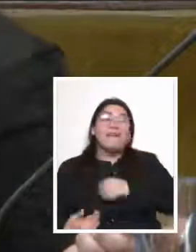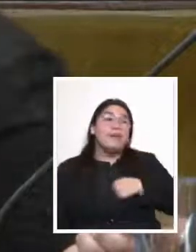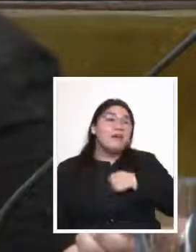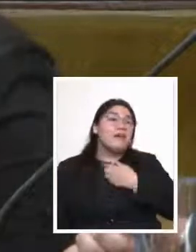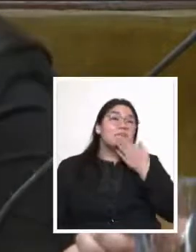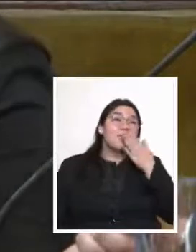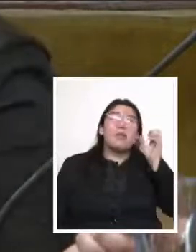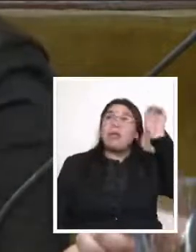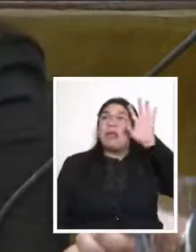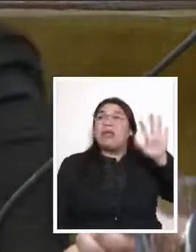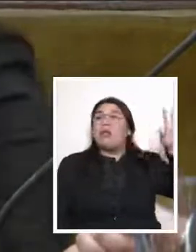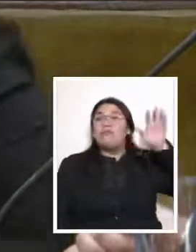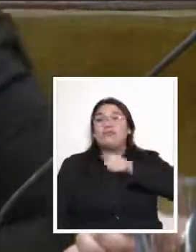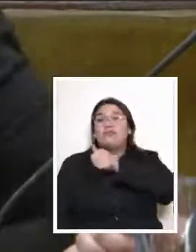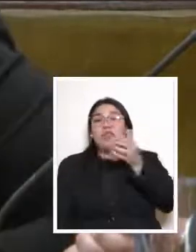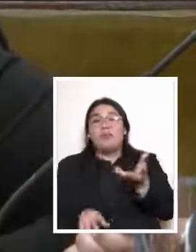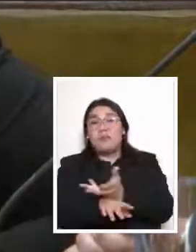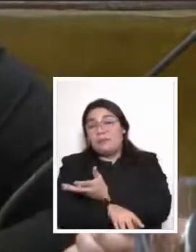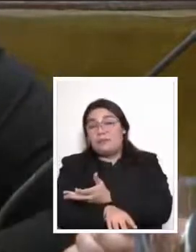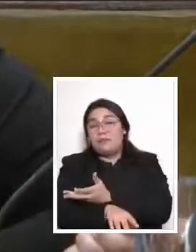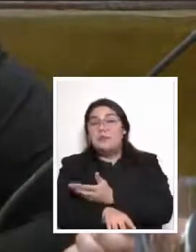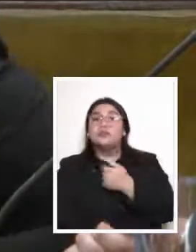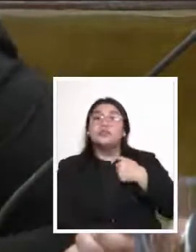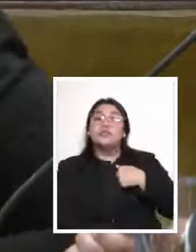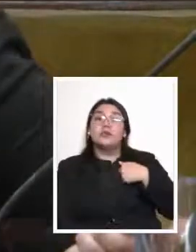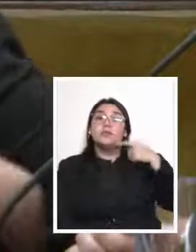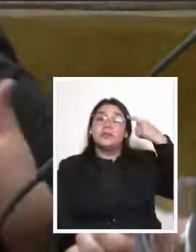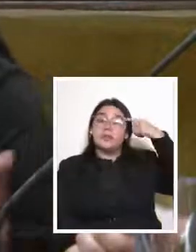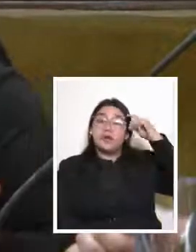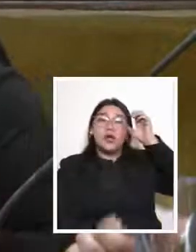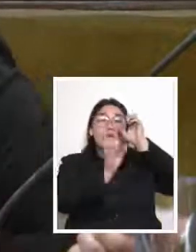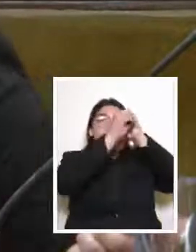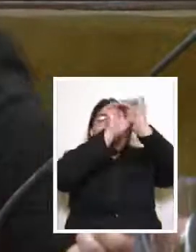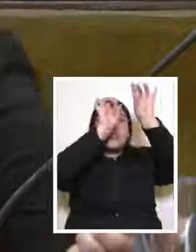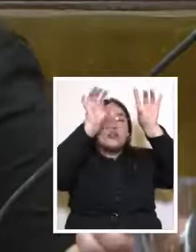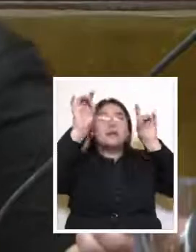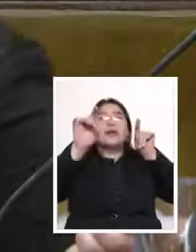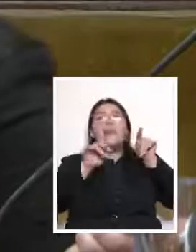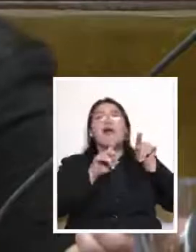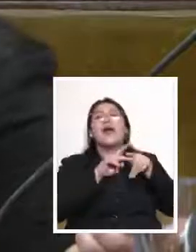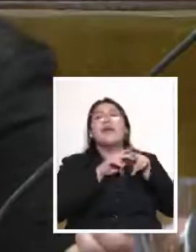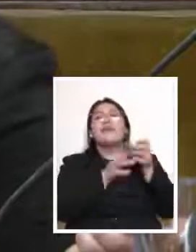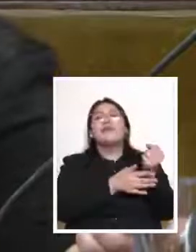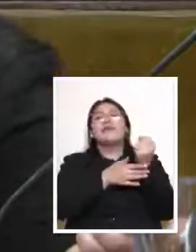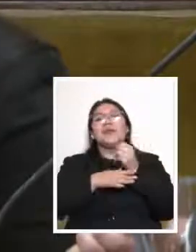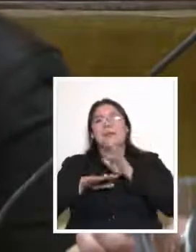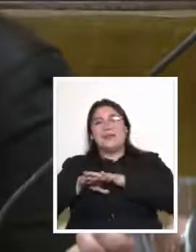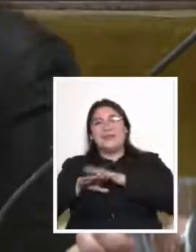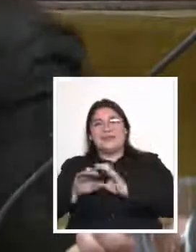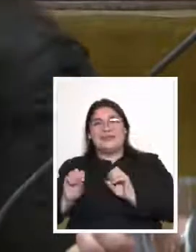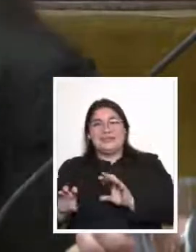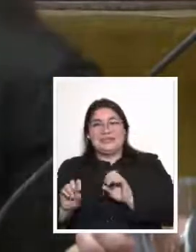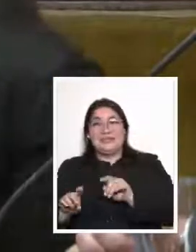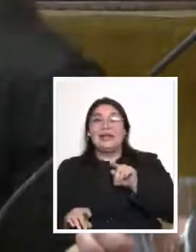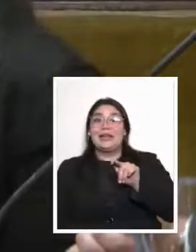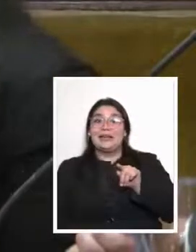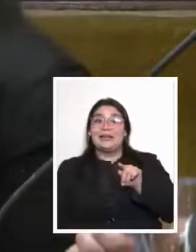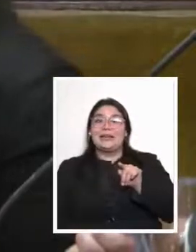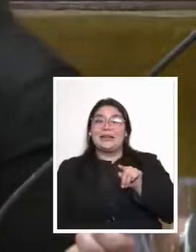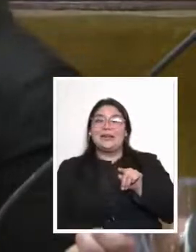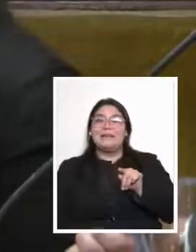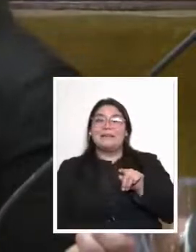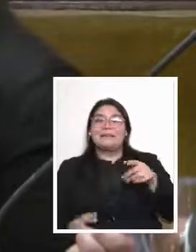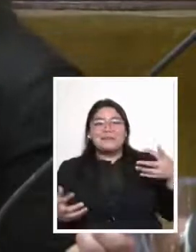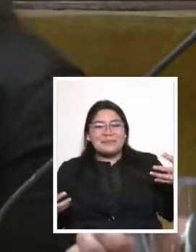mal. Yo uso la astronomía como una herramienta para enseñar matemática y ahí le estoy dando mucho más sentido